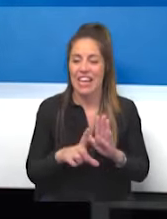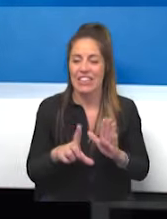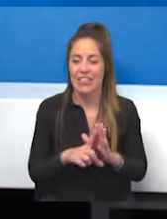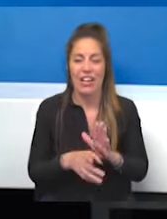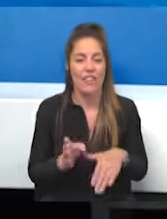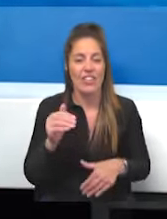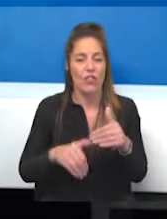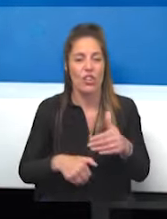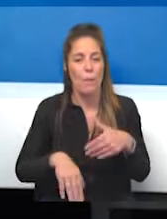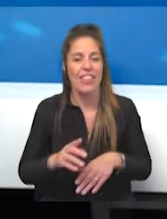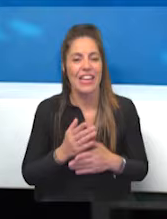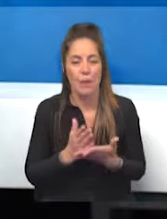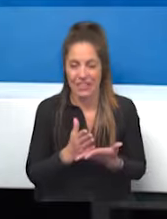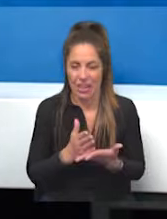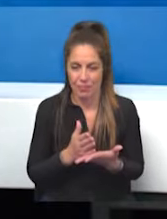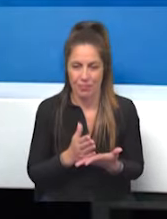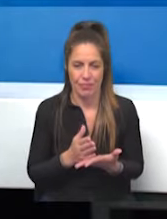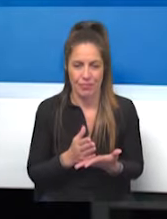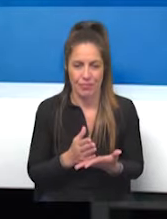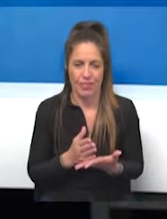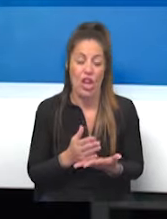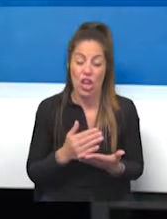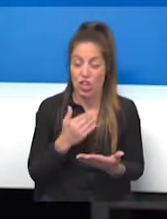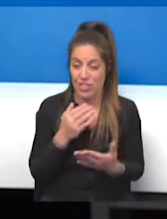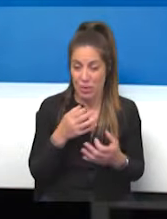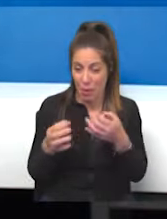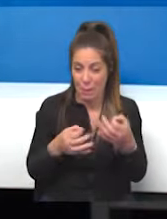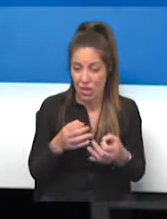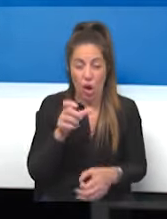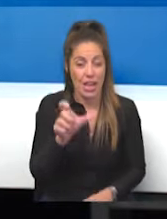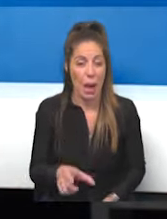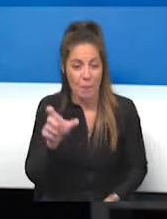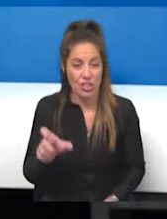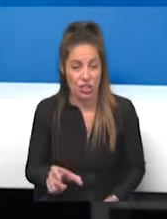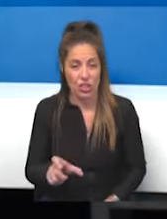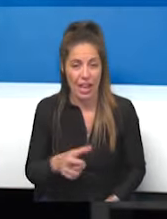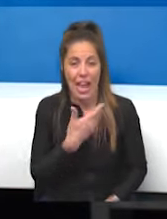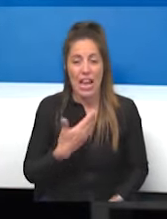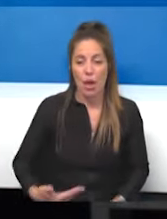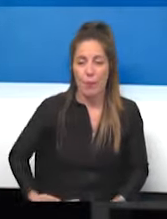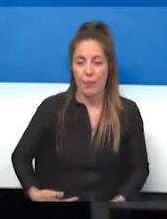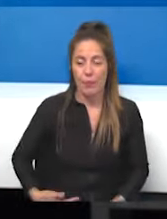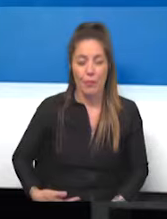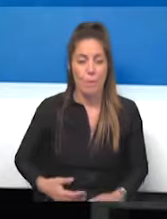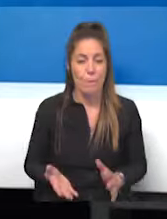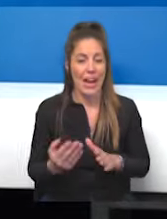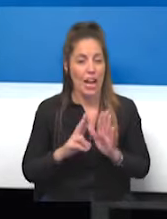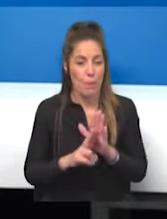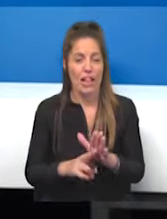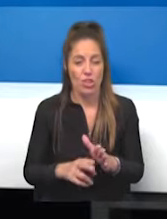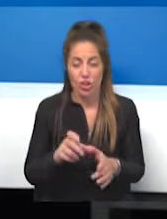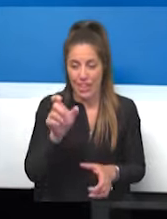va a ser votado por más de la mitad no sé si me explico va a ser el ciudadano va a ser el gobernante más legitimado por el respaldo